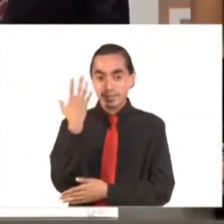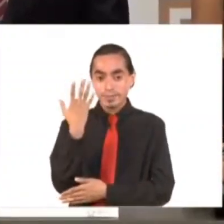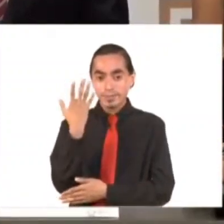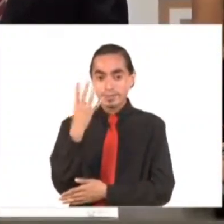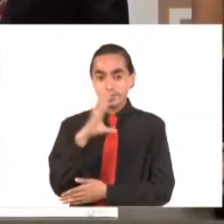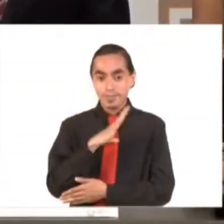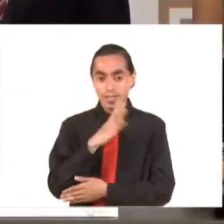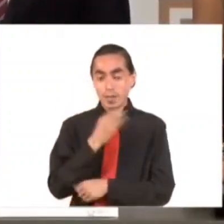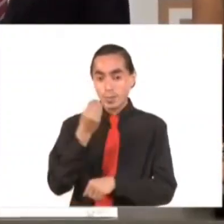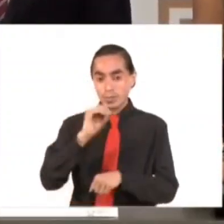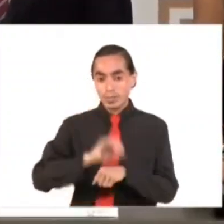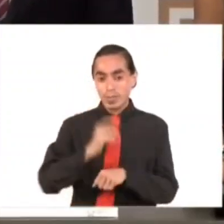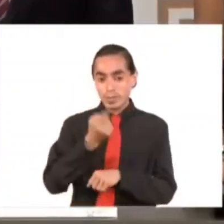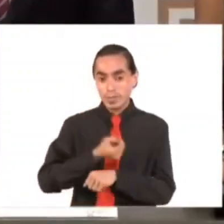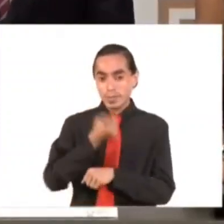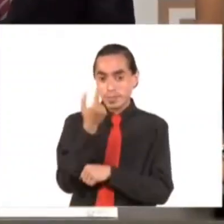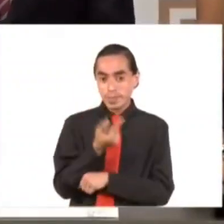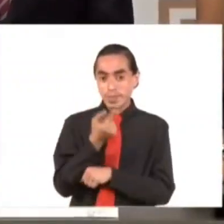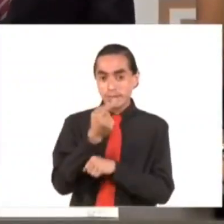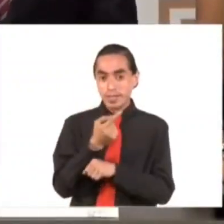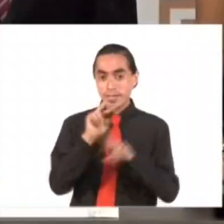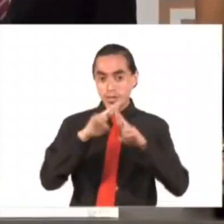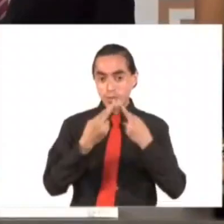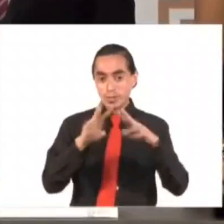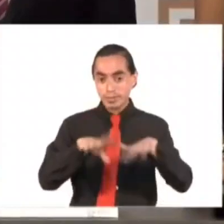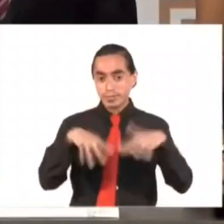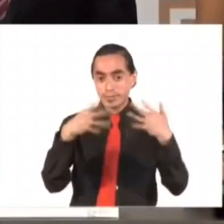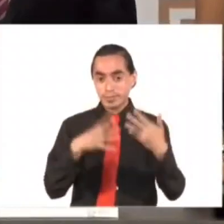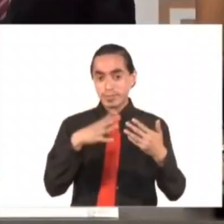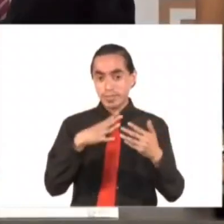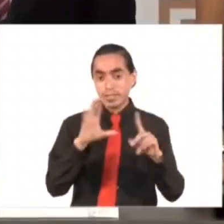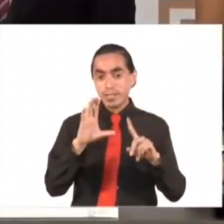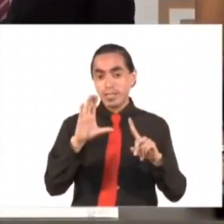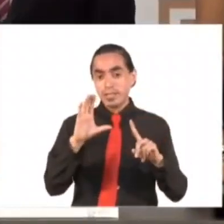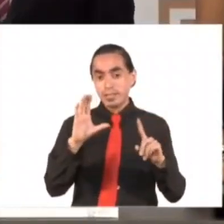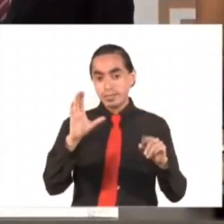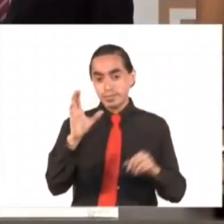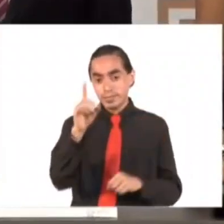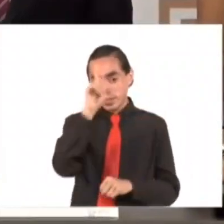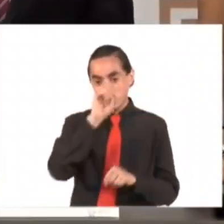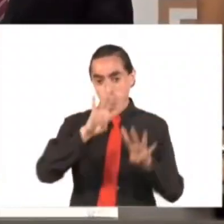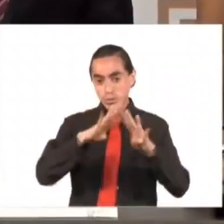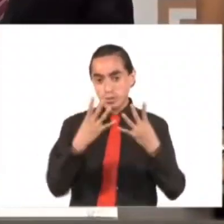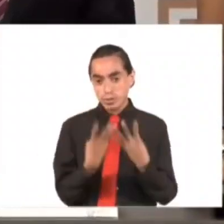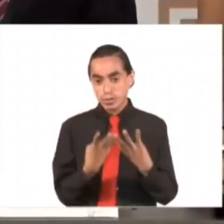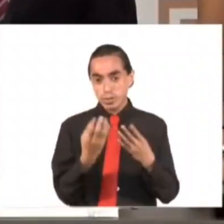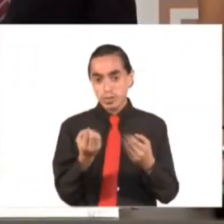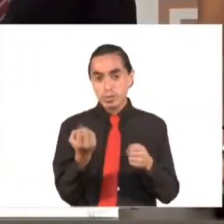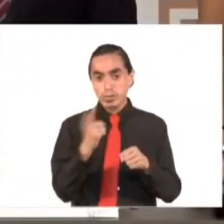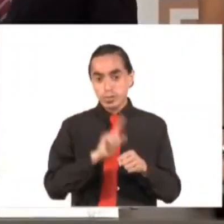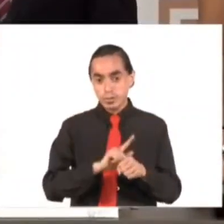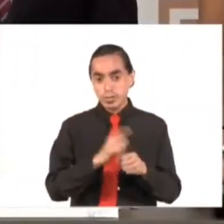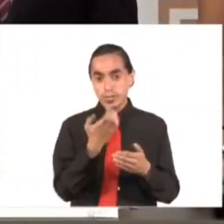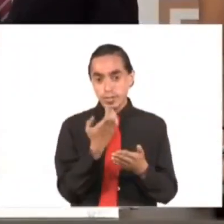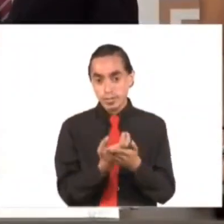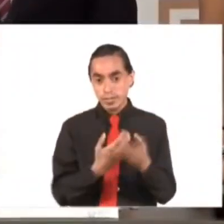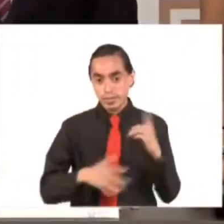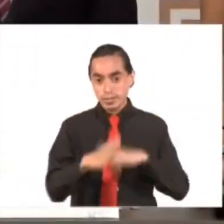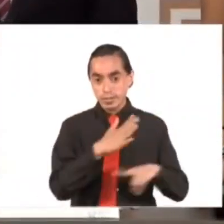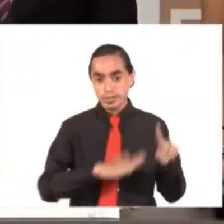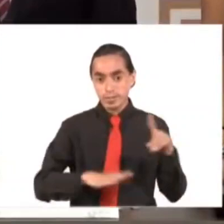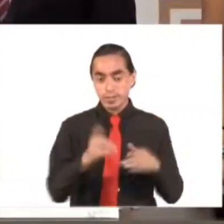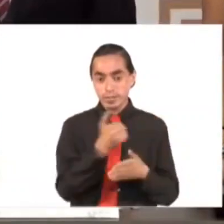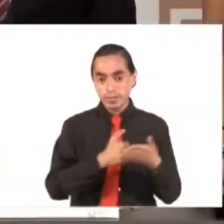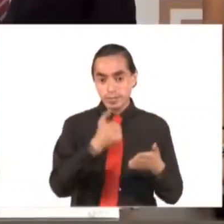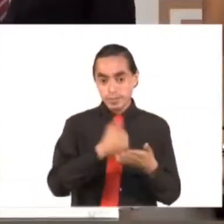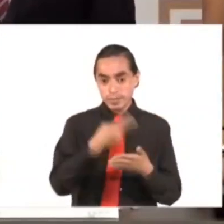de instalación y primera sesión ordinaria del Consejo Económico, Social y Ambiental de la Ciudad de México, agradeciendo a todas y a